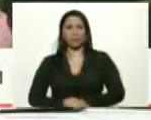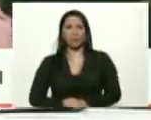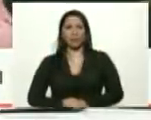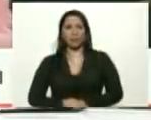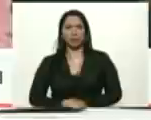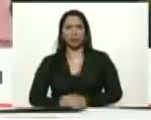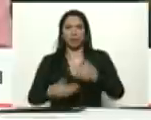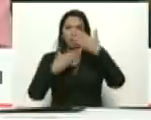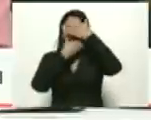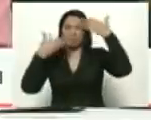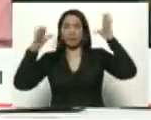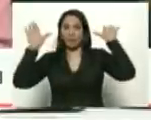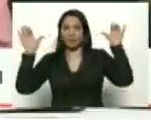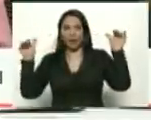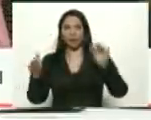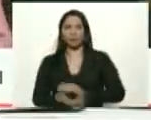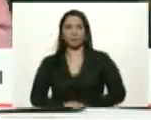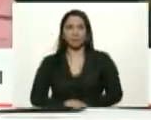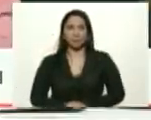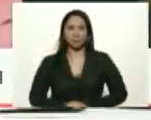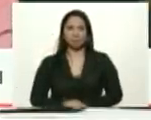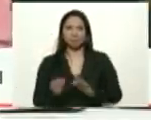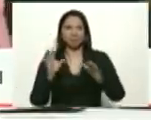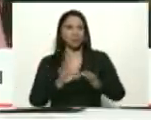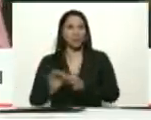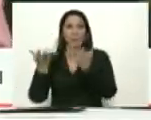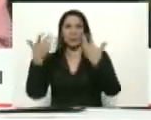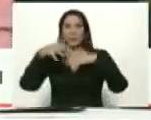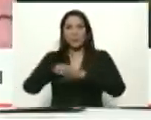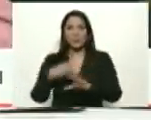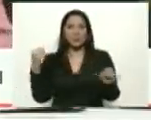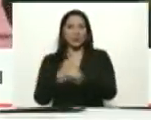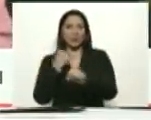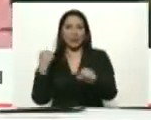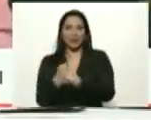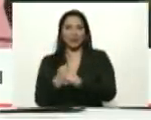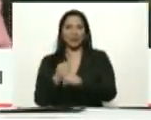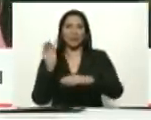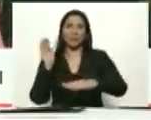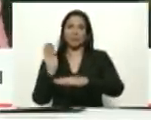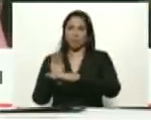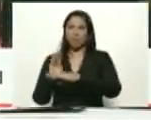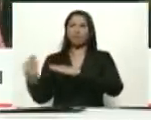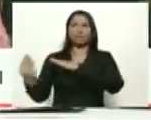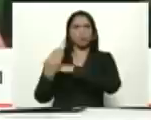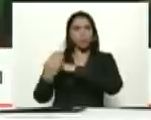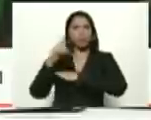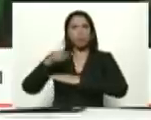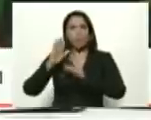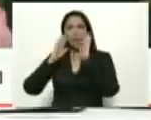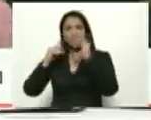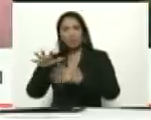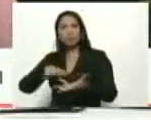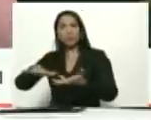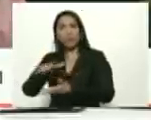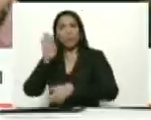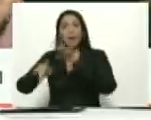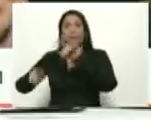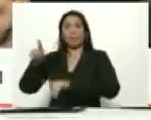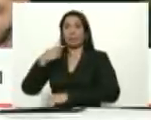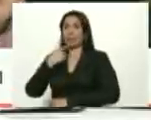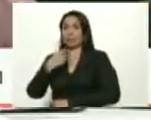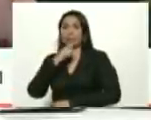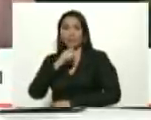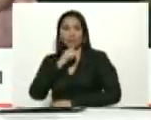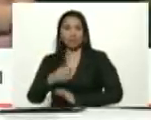las policías de las gobernaciones, todos unidos, trabajando, protegiéndonos, atendiendo situaciones a veces muy